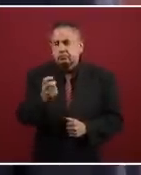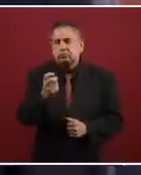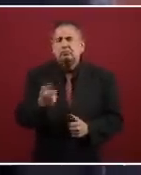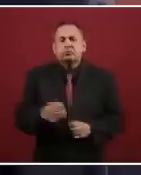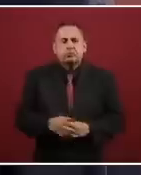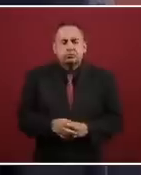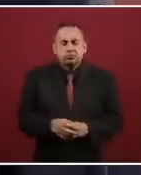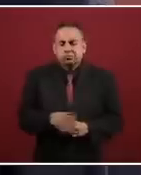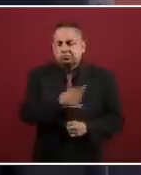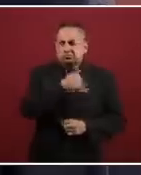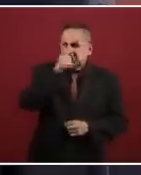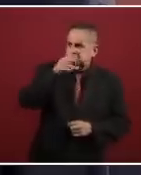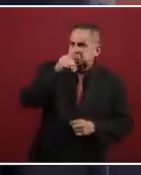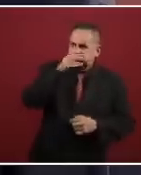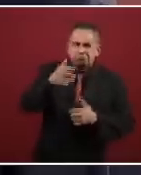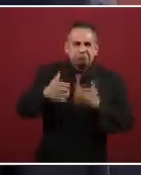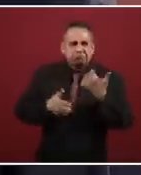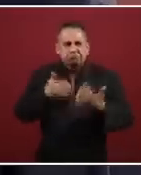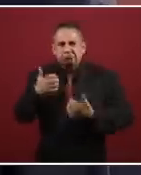la protesta,